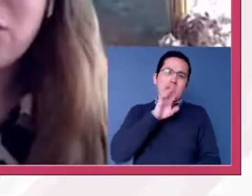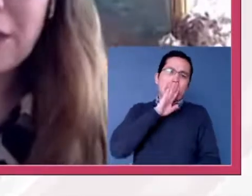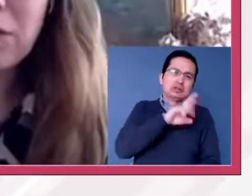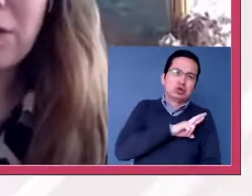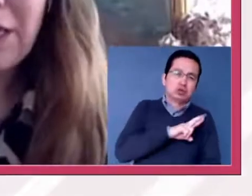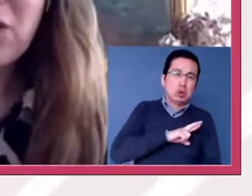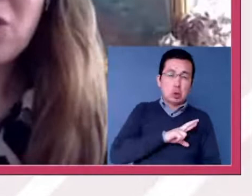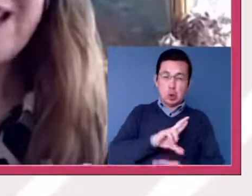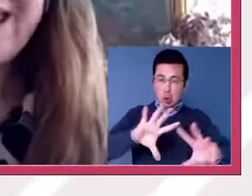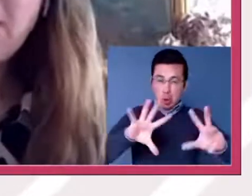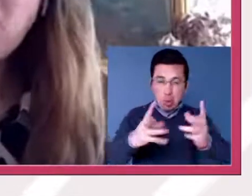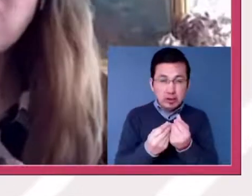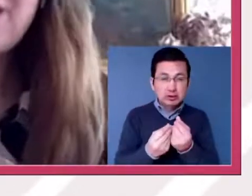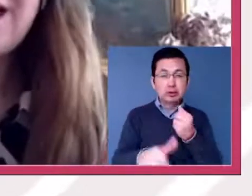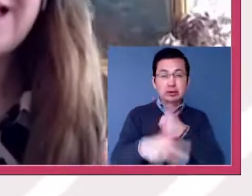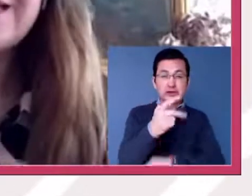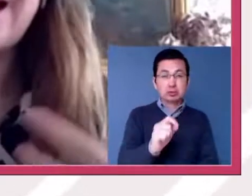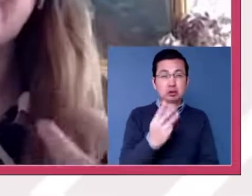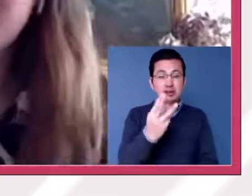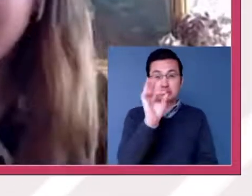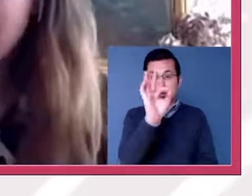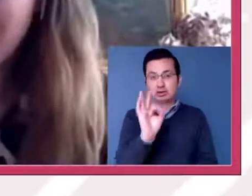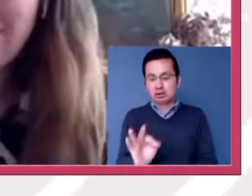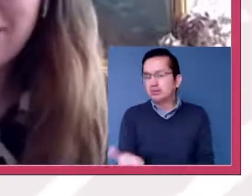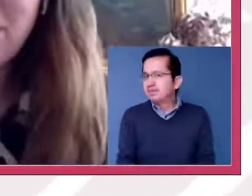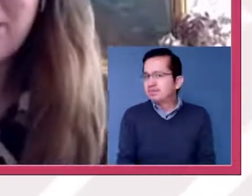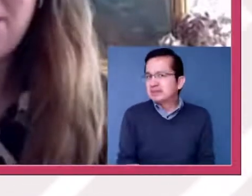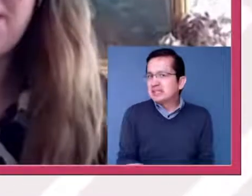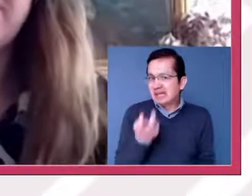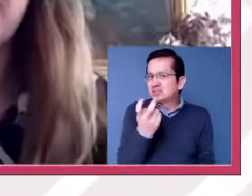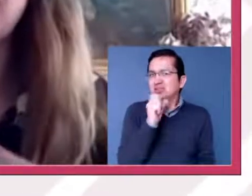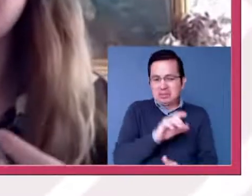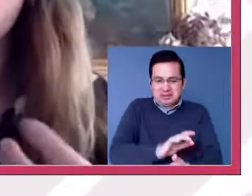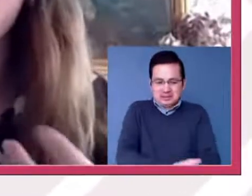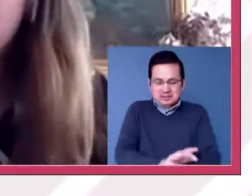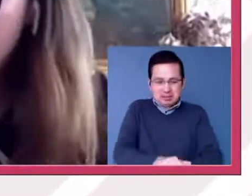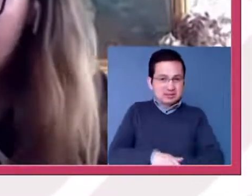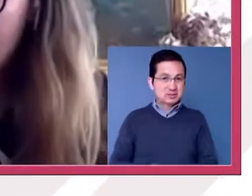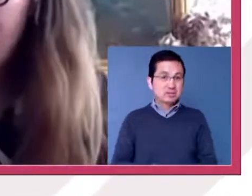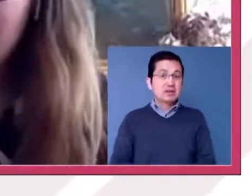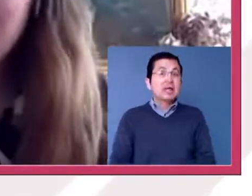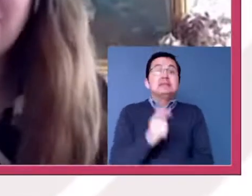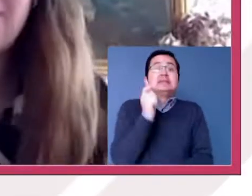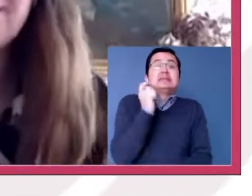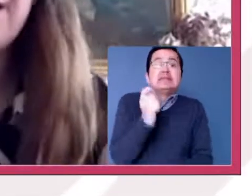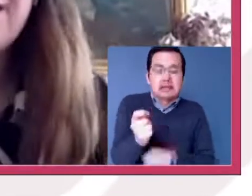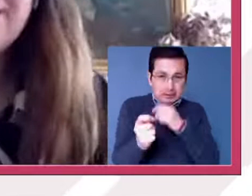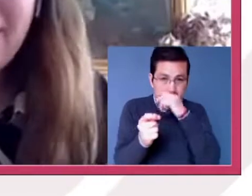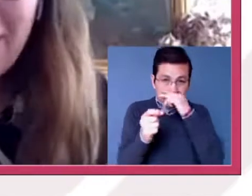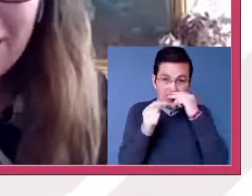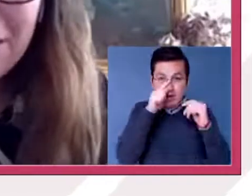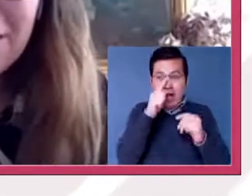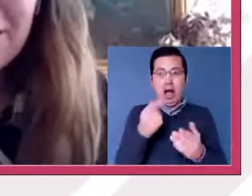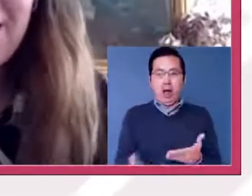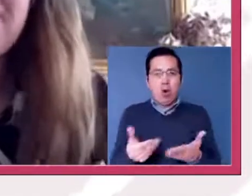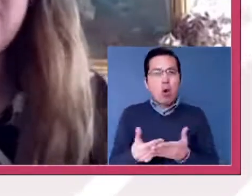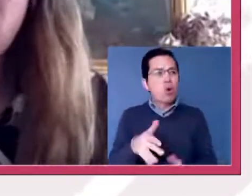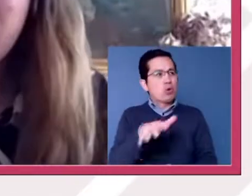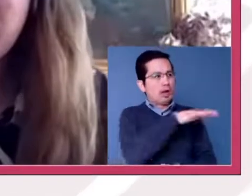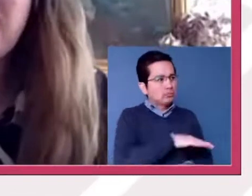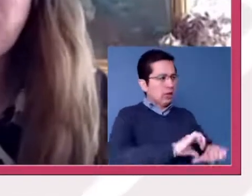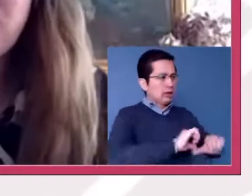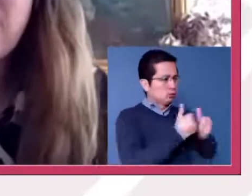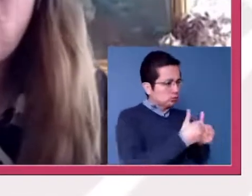13.3%. Entonces, creemos que las narrativas generadas principalmente gracias a colectivas antirracistas de la diversidad